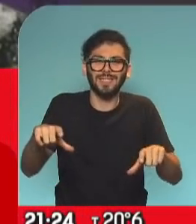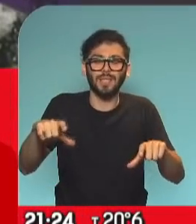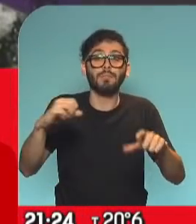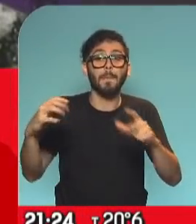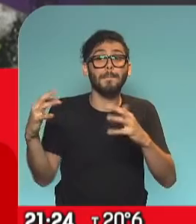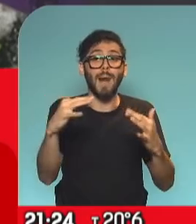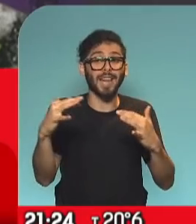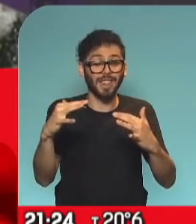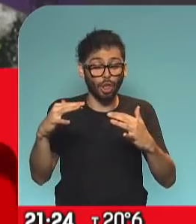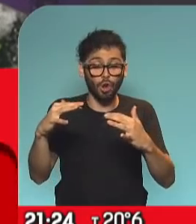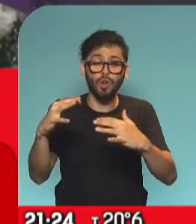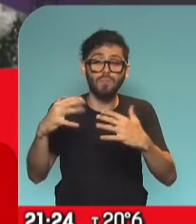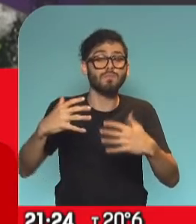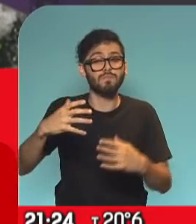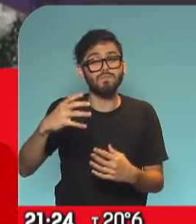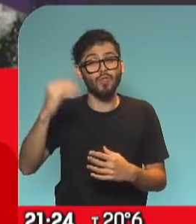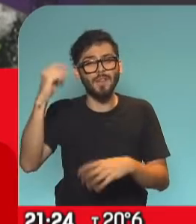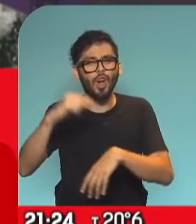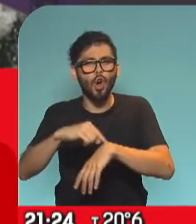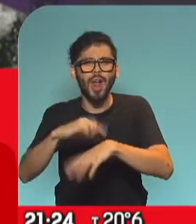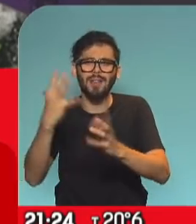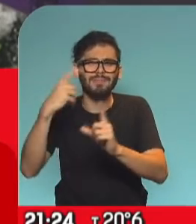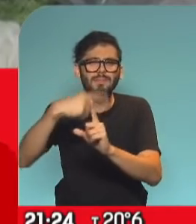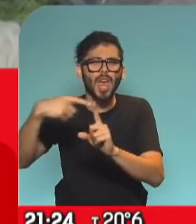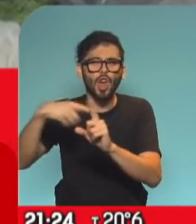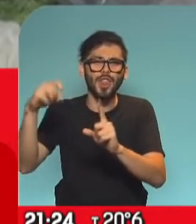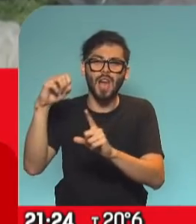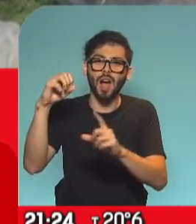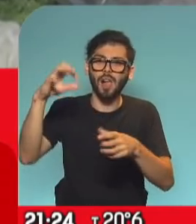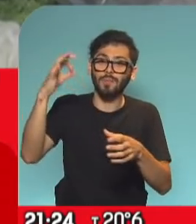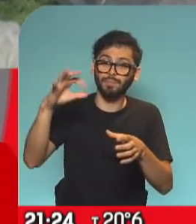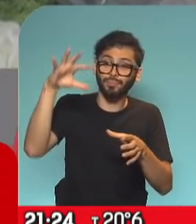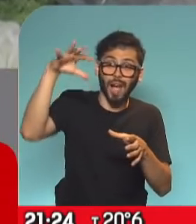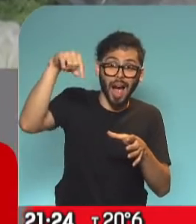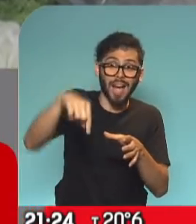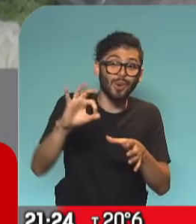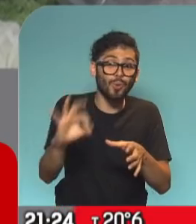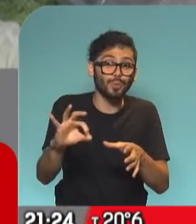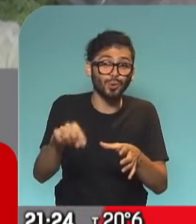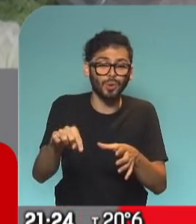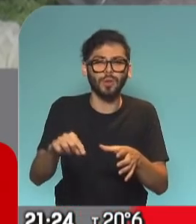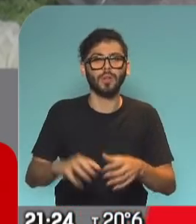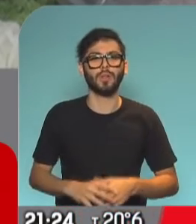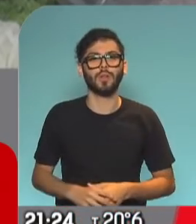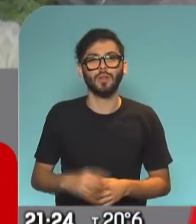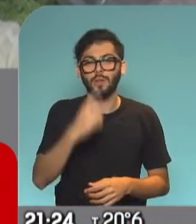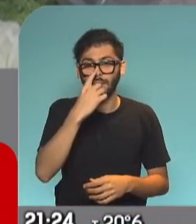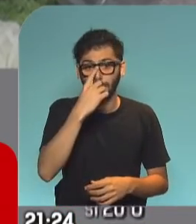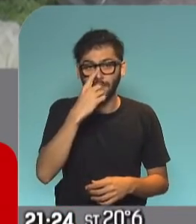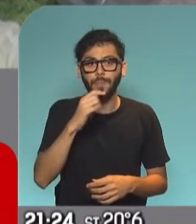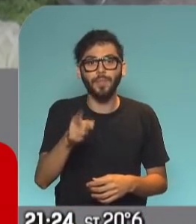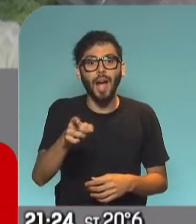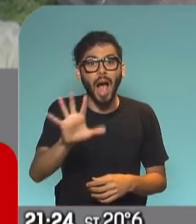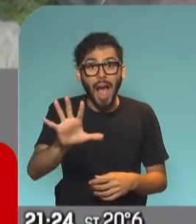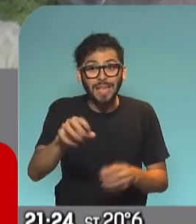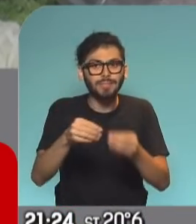partidos eran muchas veces en horario cercano al mediodía la sombra daba de esa forma allí así